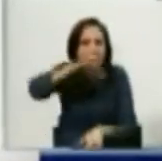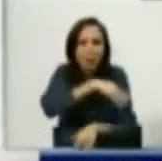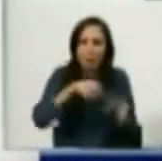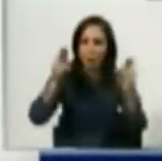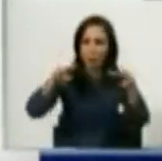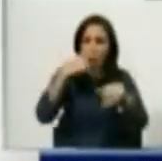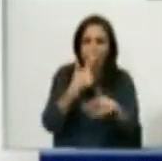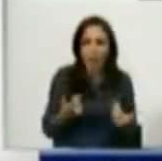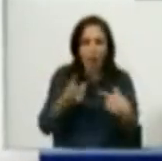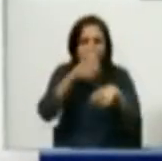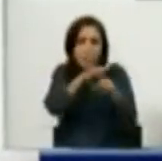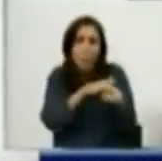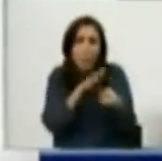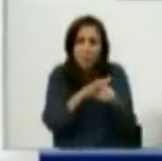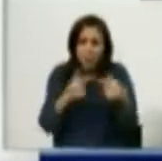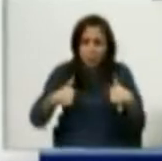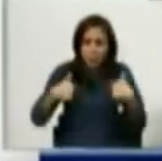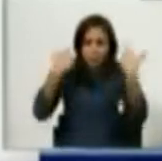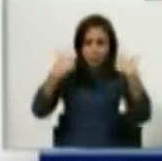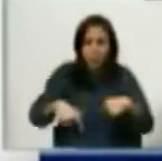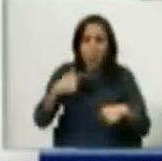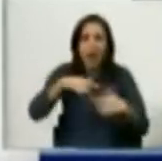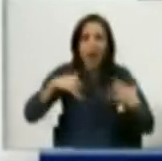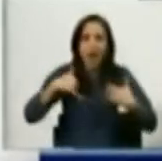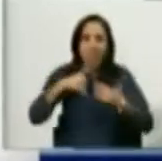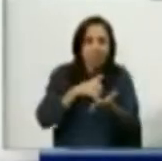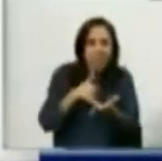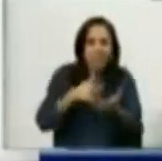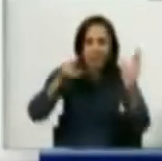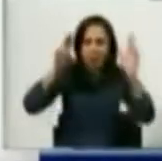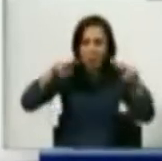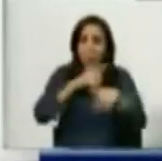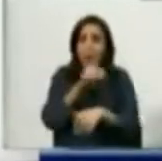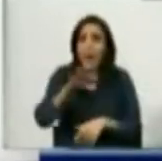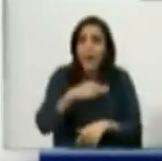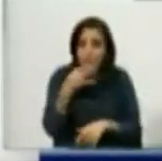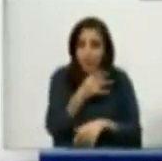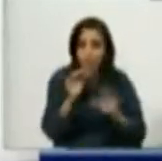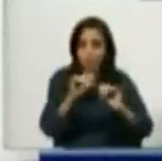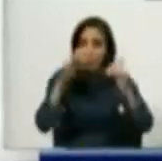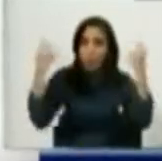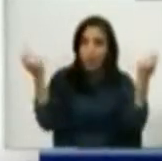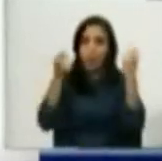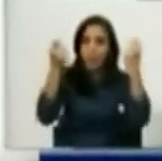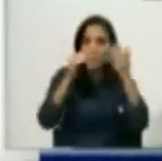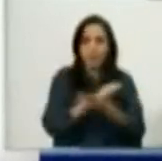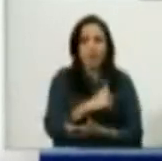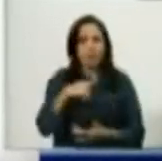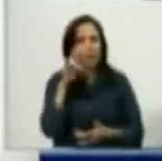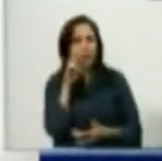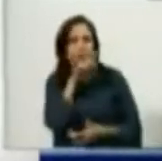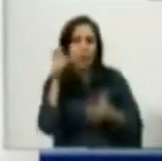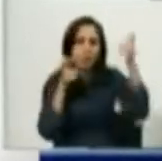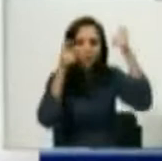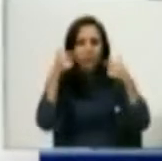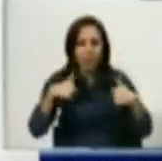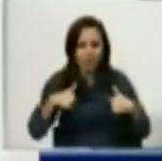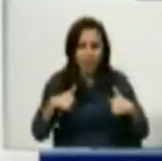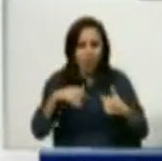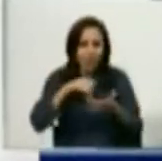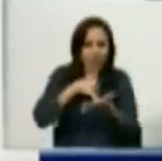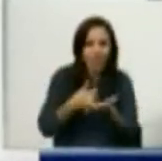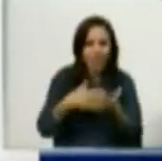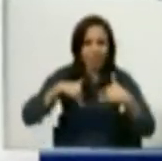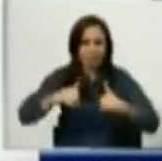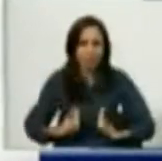fue un Pobrecito yo Chávez nunca se rindió esa tarde de campaña tuve que supe que no podíamos rendirnos